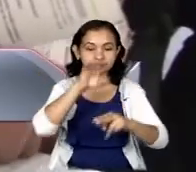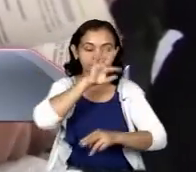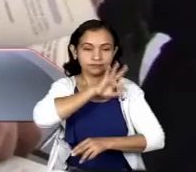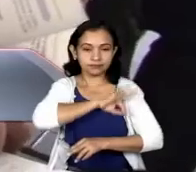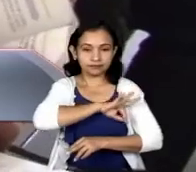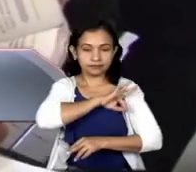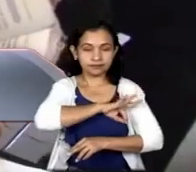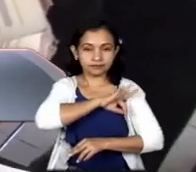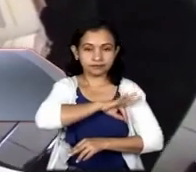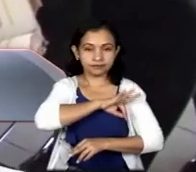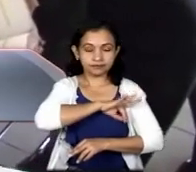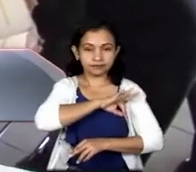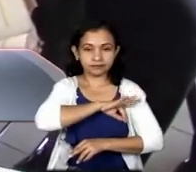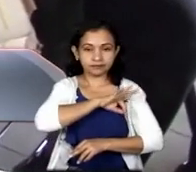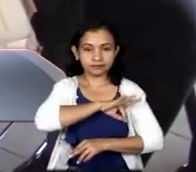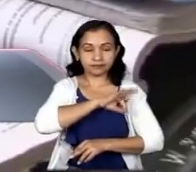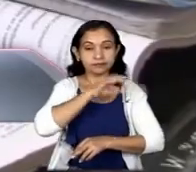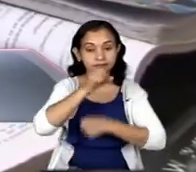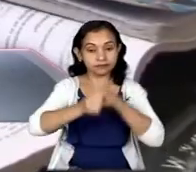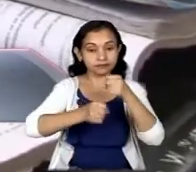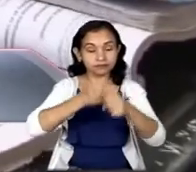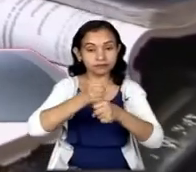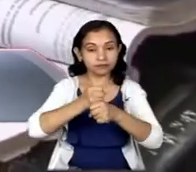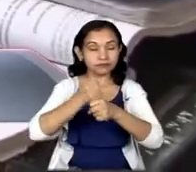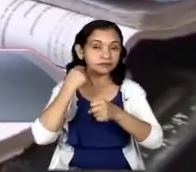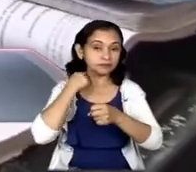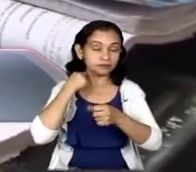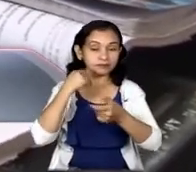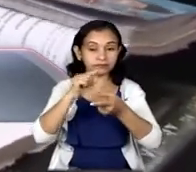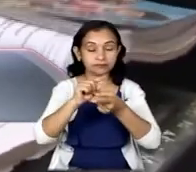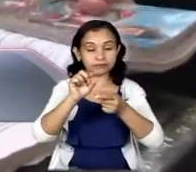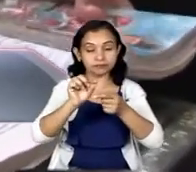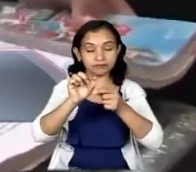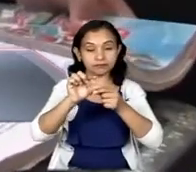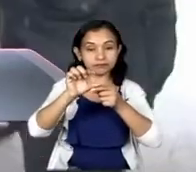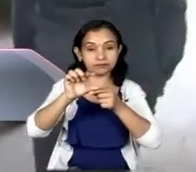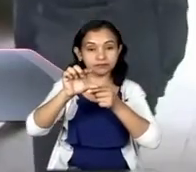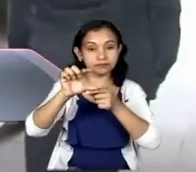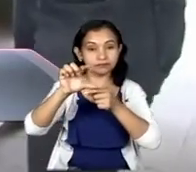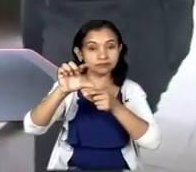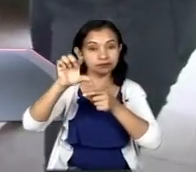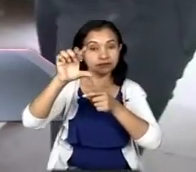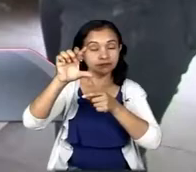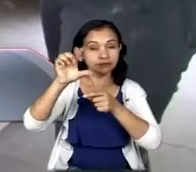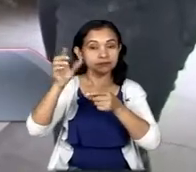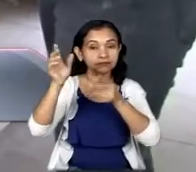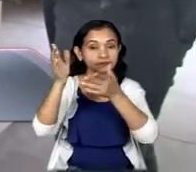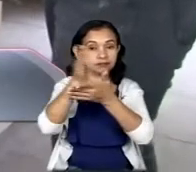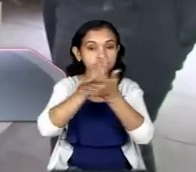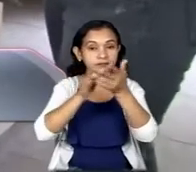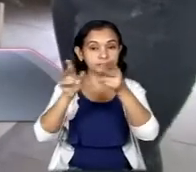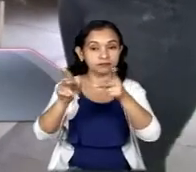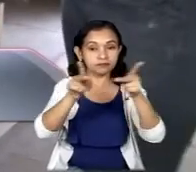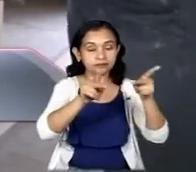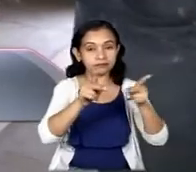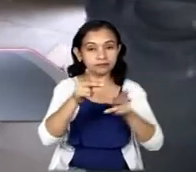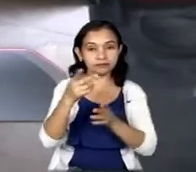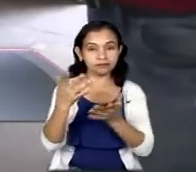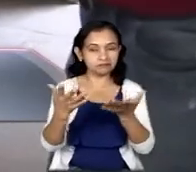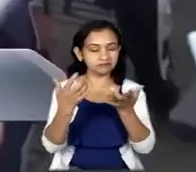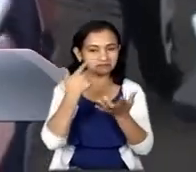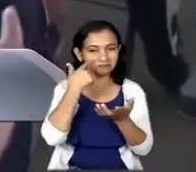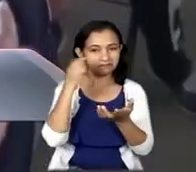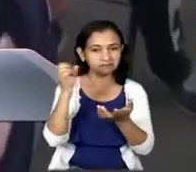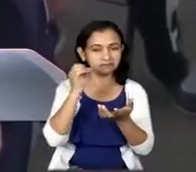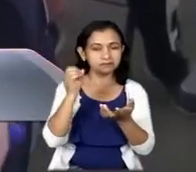salarial ha sistemático sido cada año. Sistemático cada año y alto. Pues hay personas que no quieren reconocer,